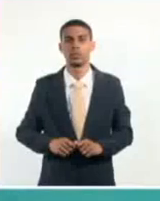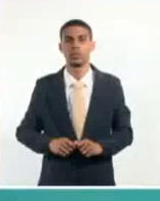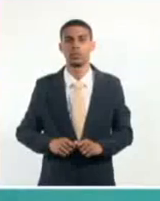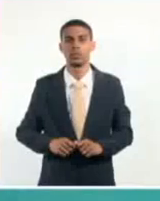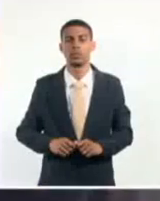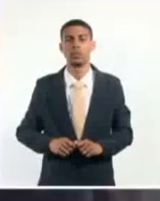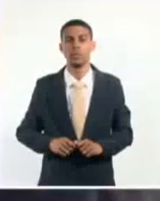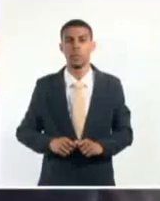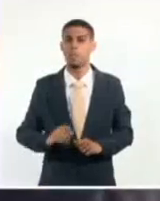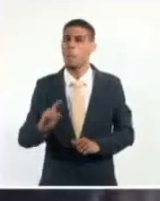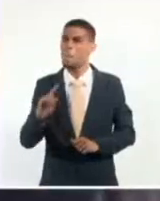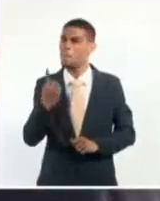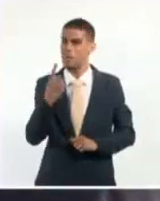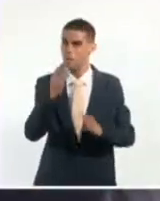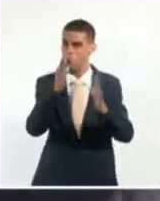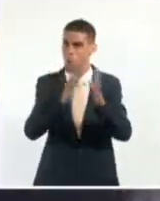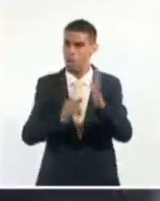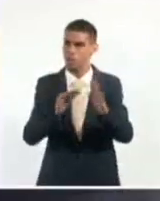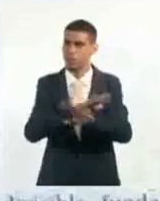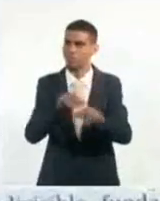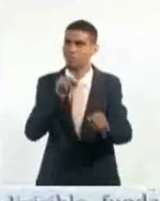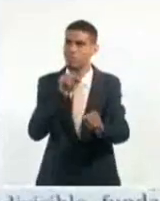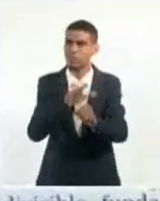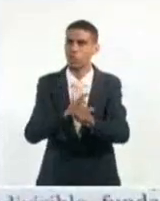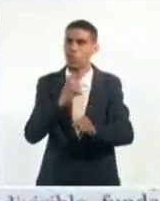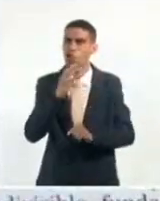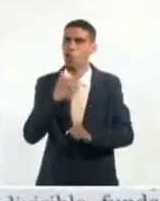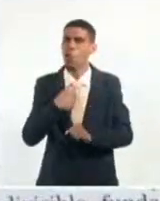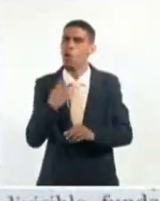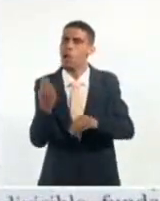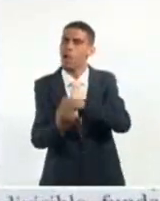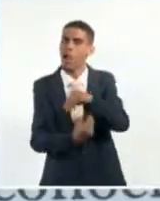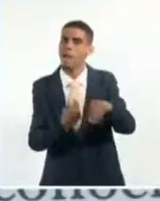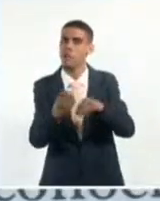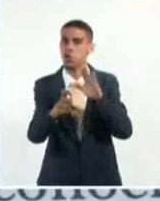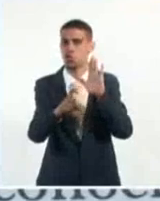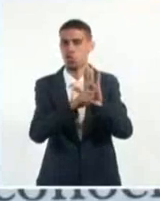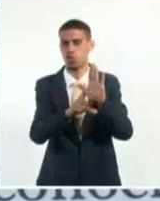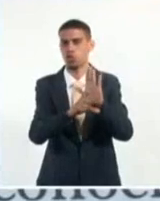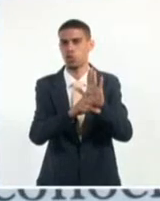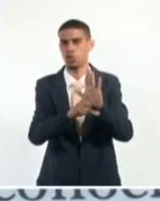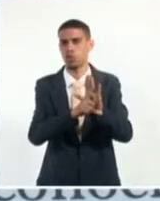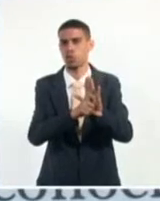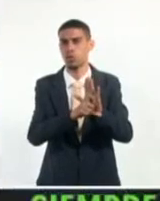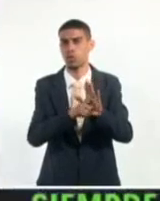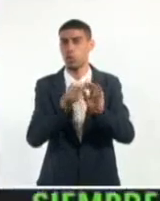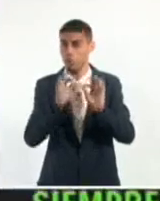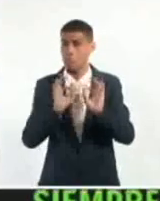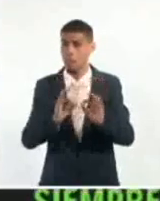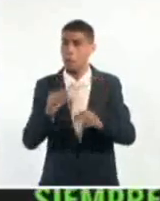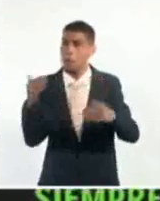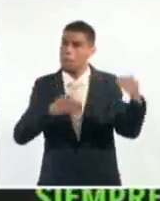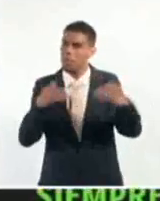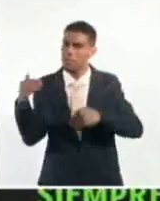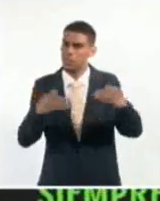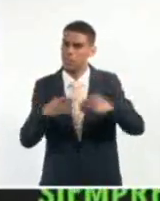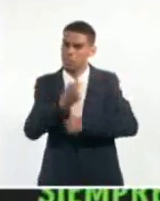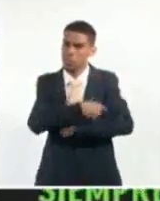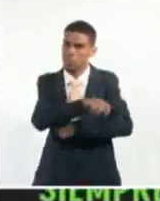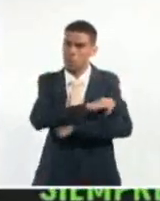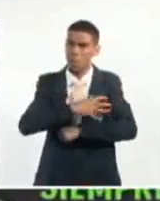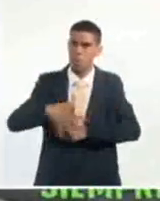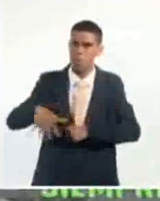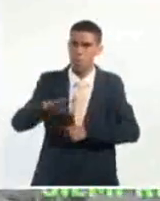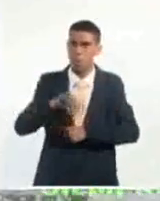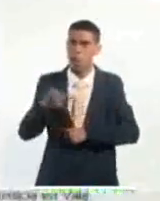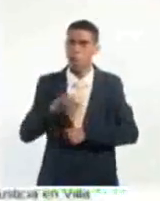Desde los primeros meses se desarrolló el proceso de reforma constitucional que devino genuina expresión de la participación popular e